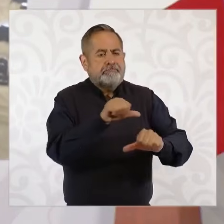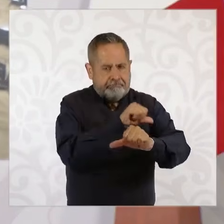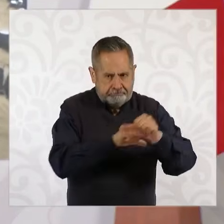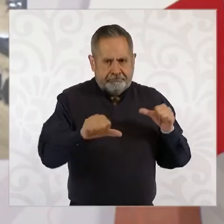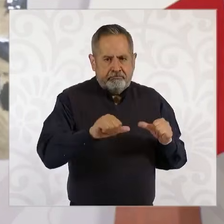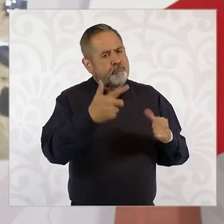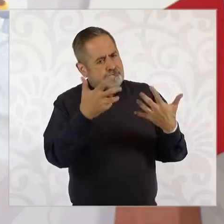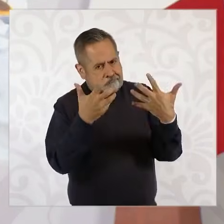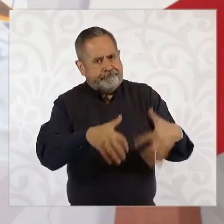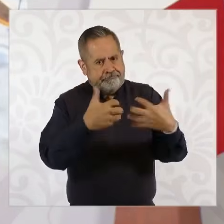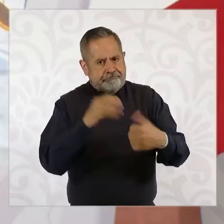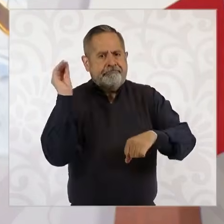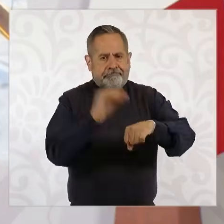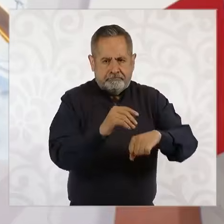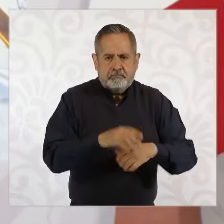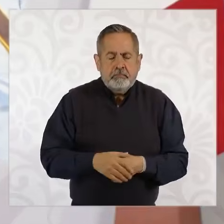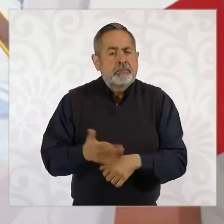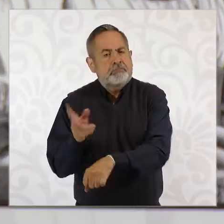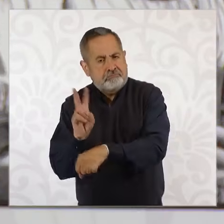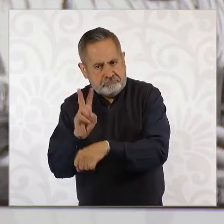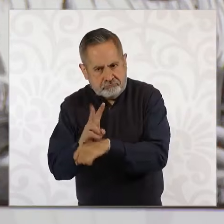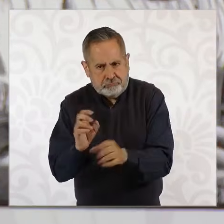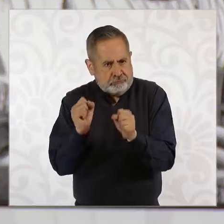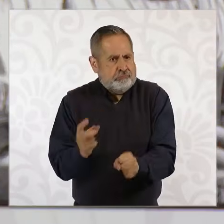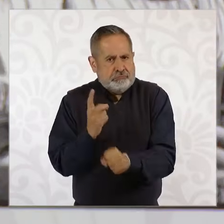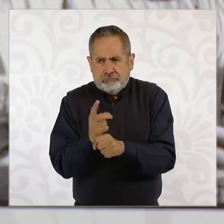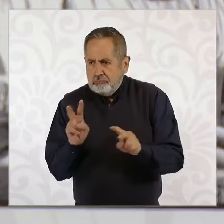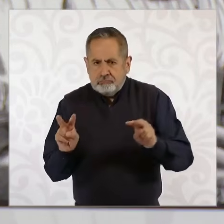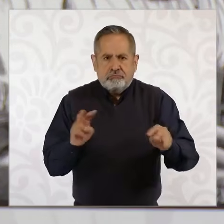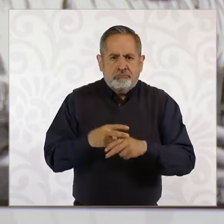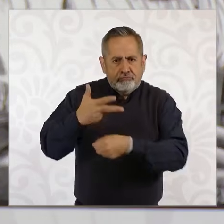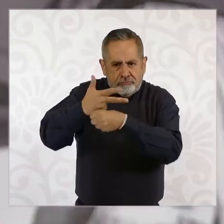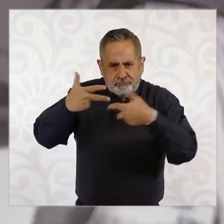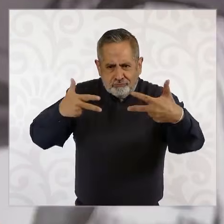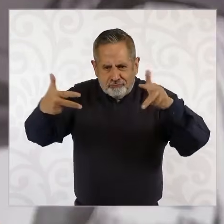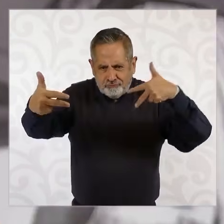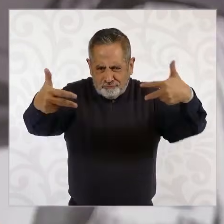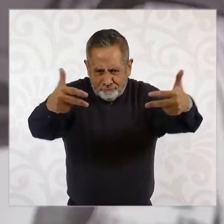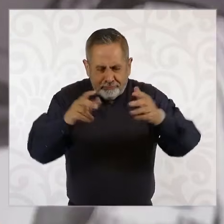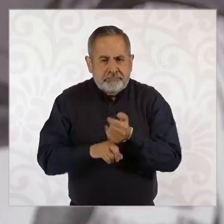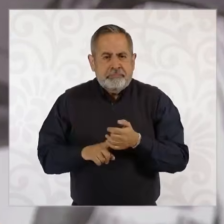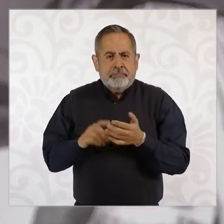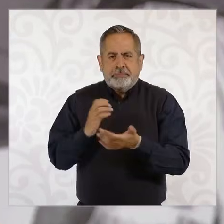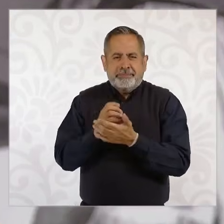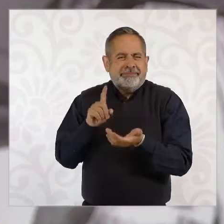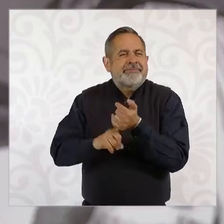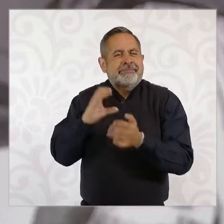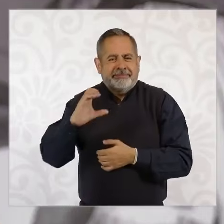ahí. Tiene seguridad, tiene cámaras de seguridad, tiene un pequeño